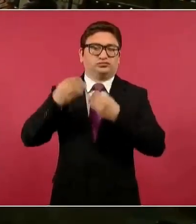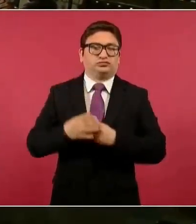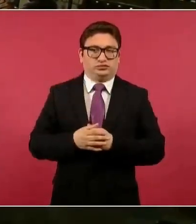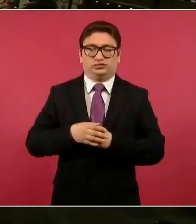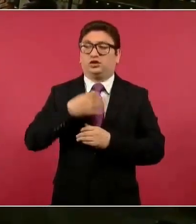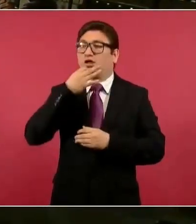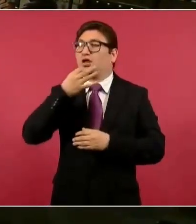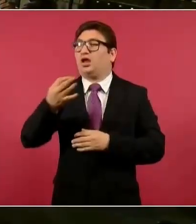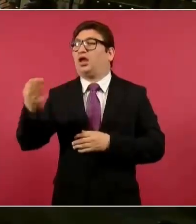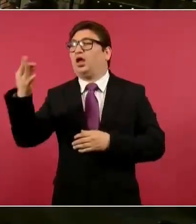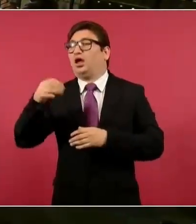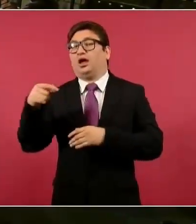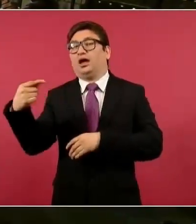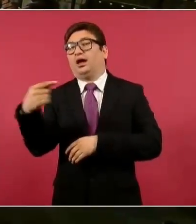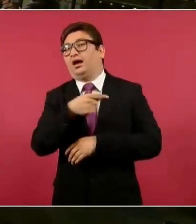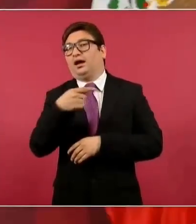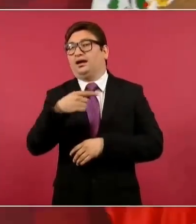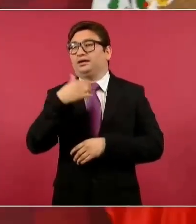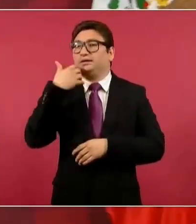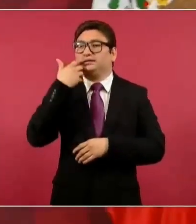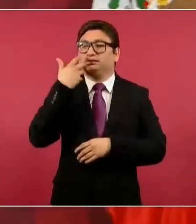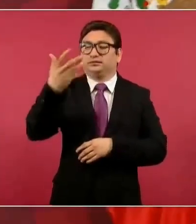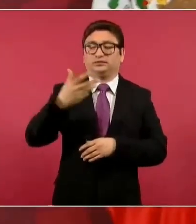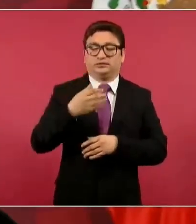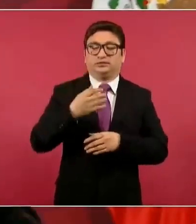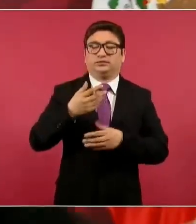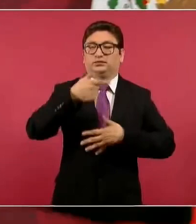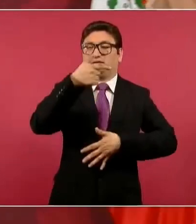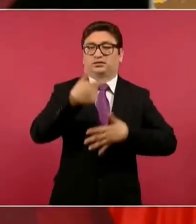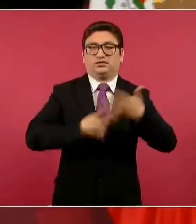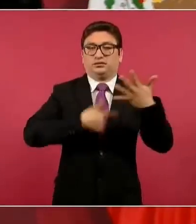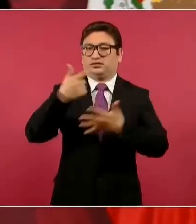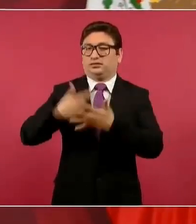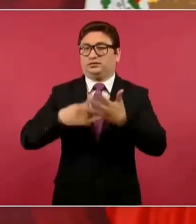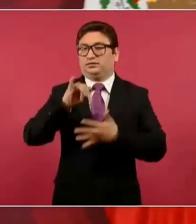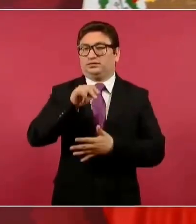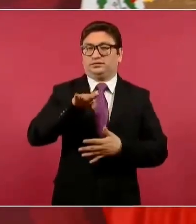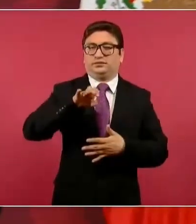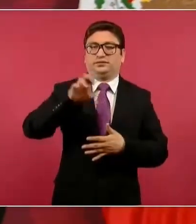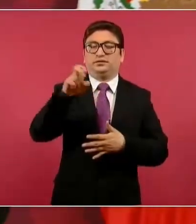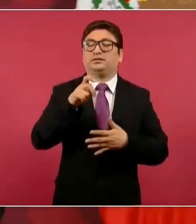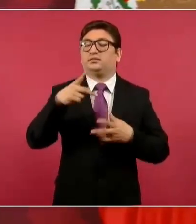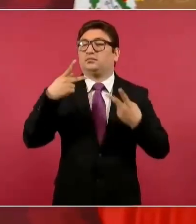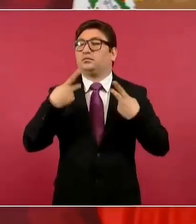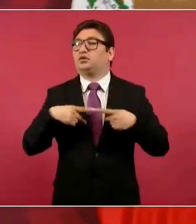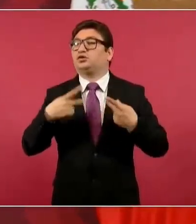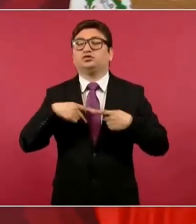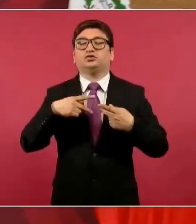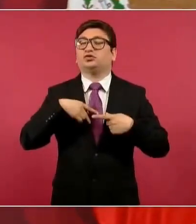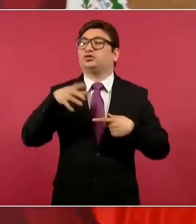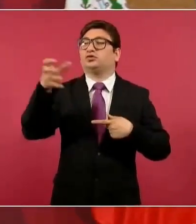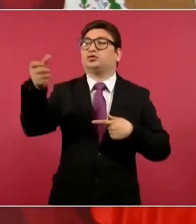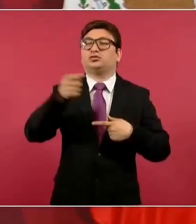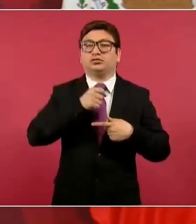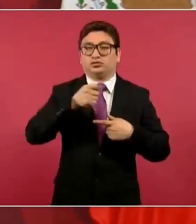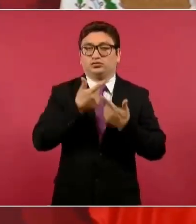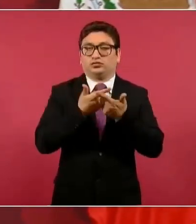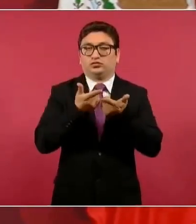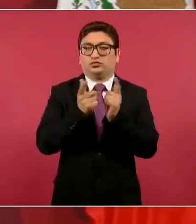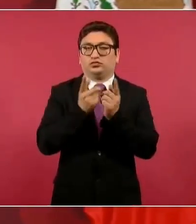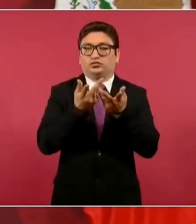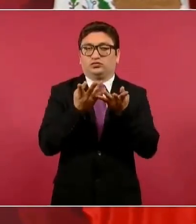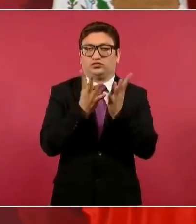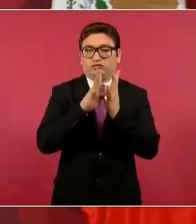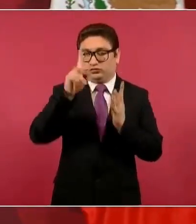de que queríamos nosotros manejar el padrón electoral, que nosotros íbamos a nombrar a los consejeros del